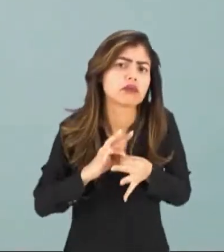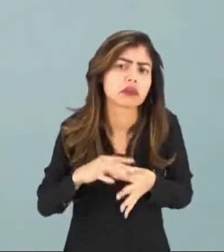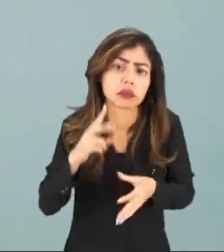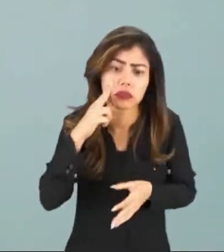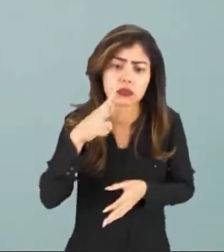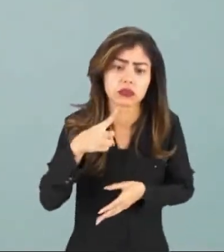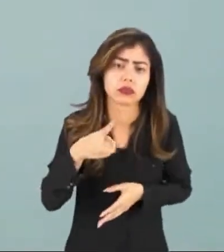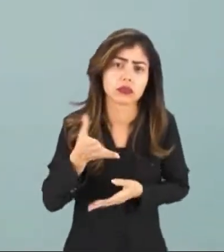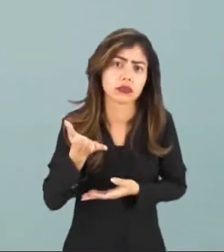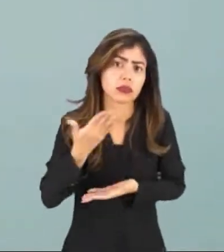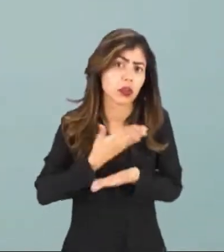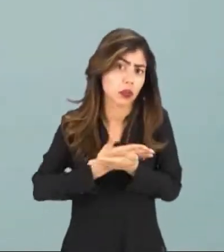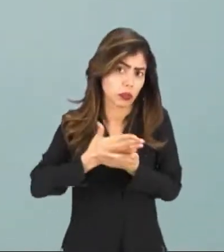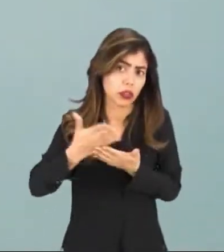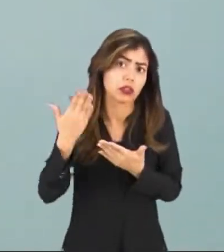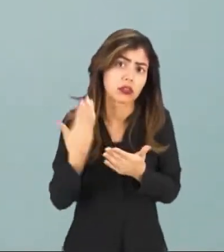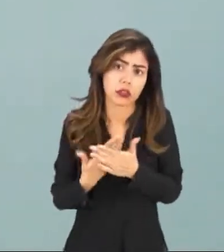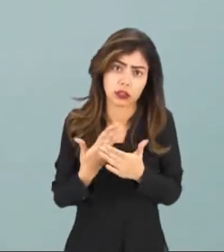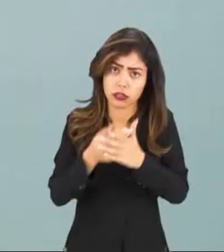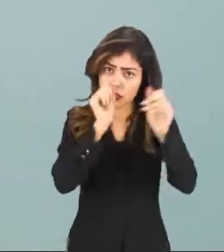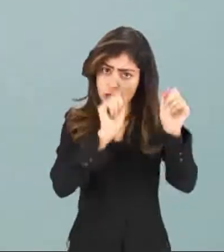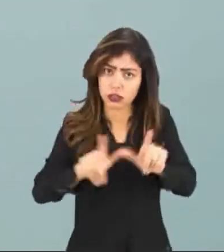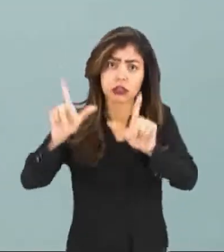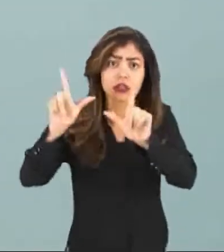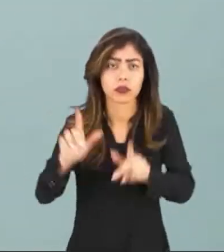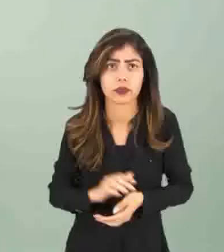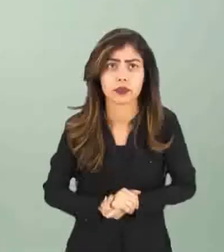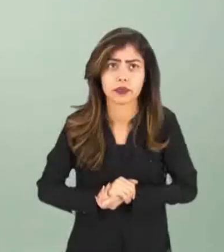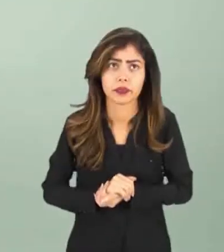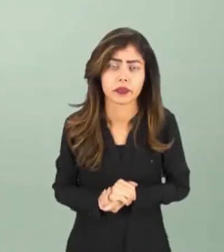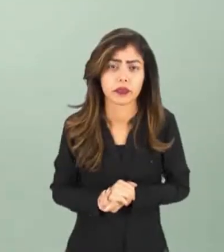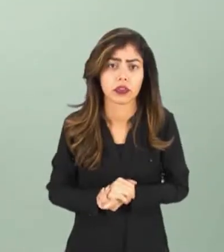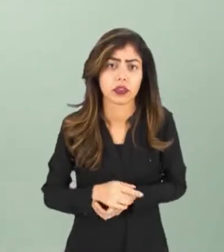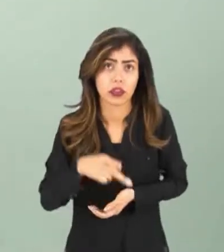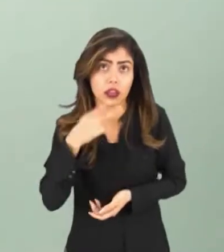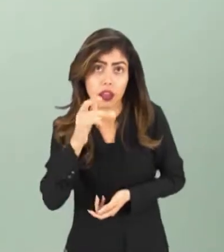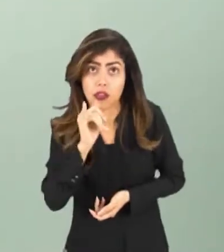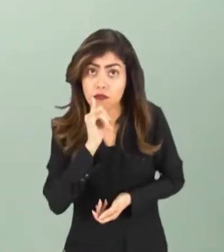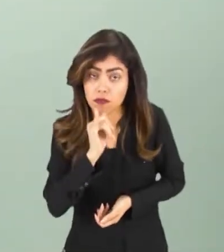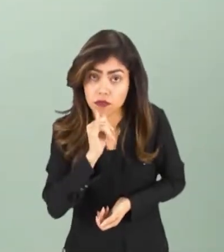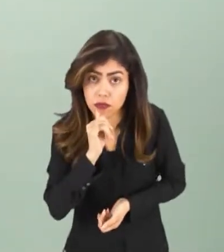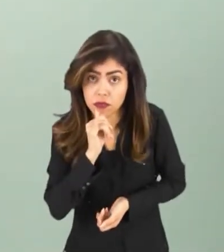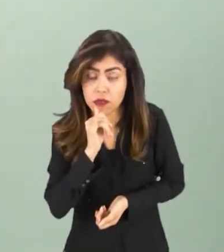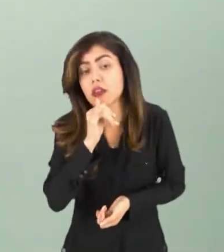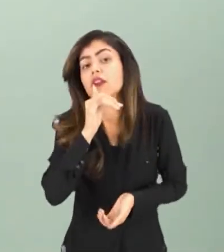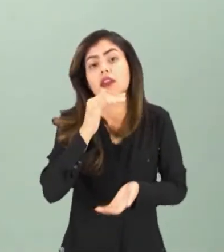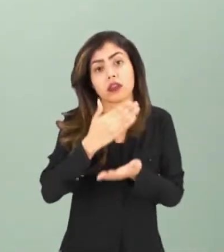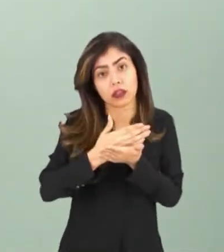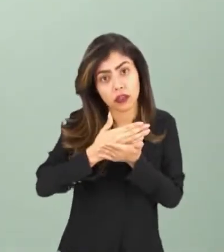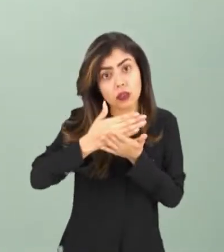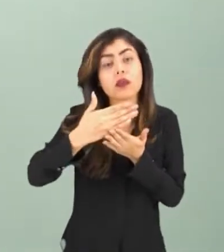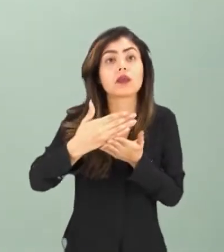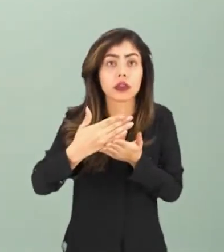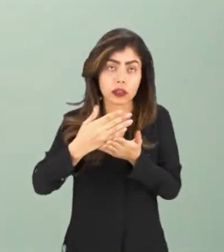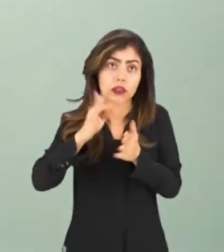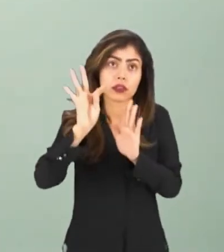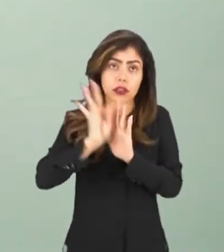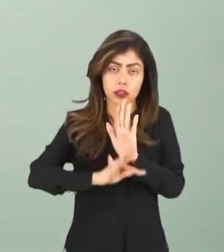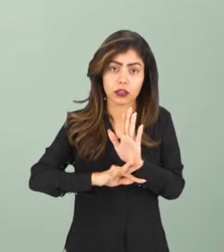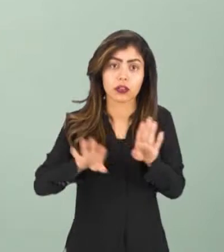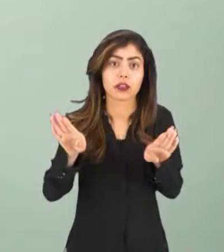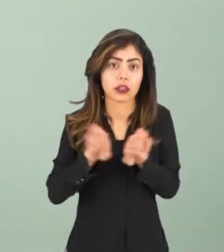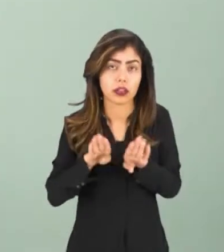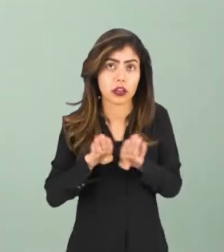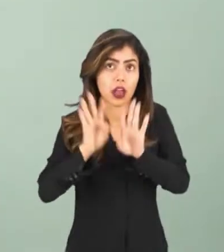y cuántos tipos de conectores nos vimos lo hagan en eso de sus labios 220 x citar los ejemplos